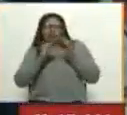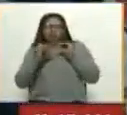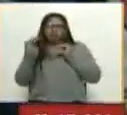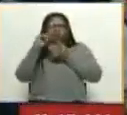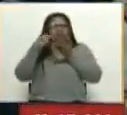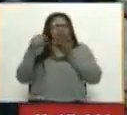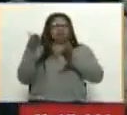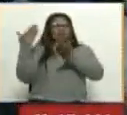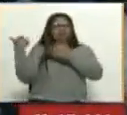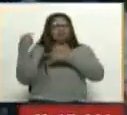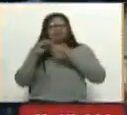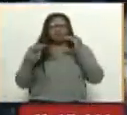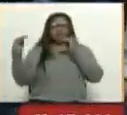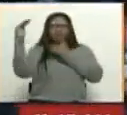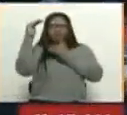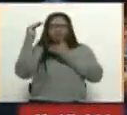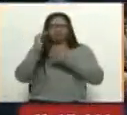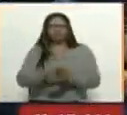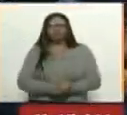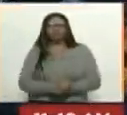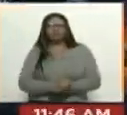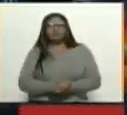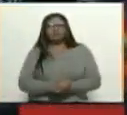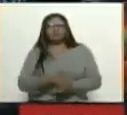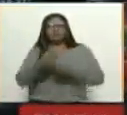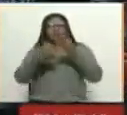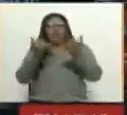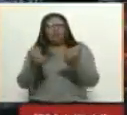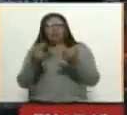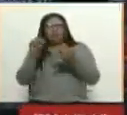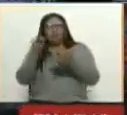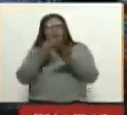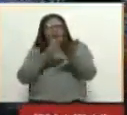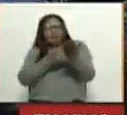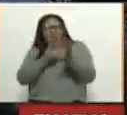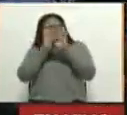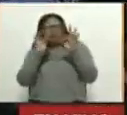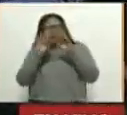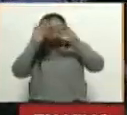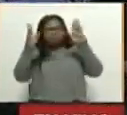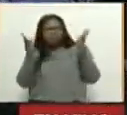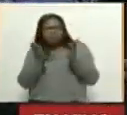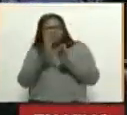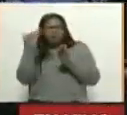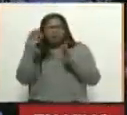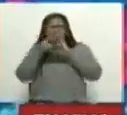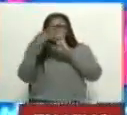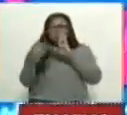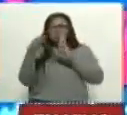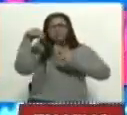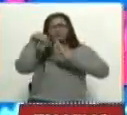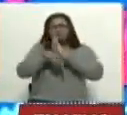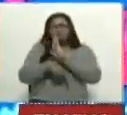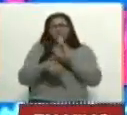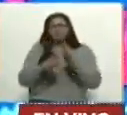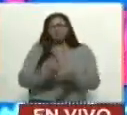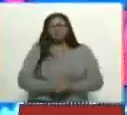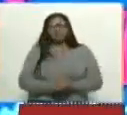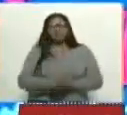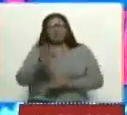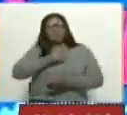como nunca Y como en ninguna parte del mundo en Venezuela hay una democracia profunda protagónica real